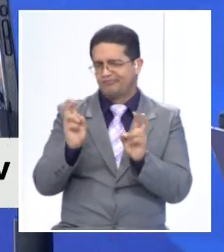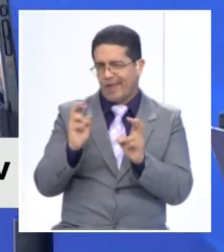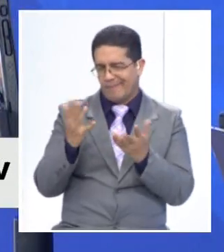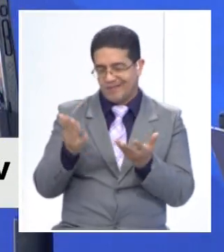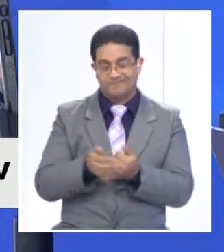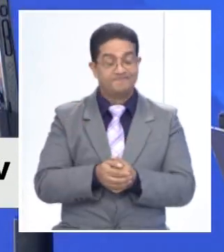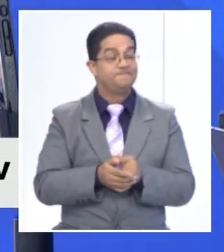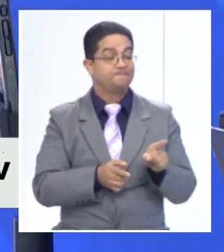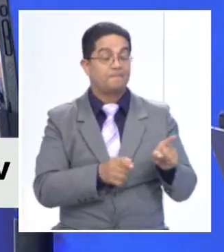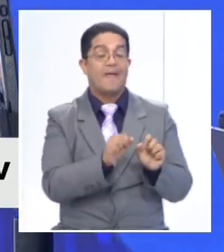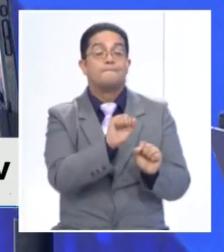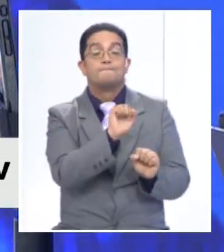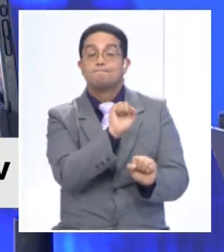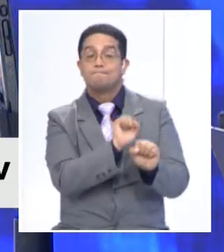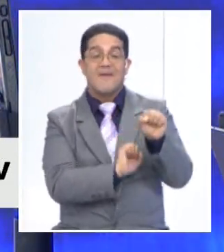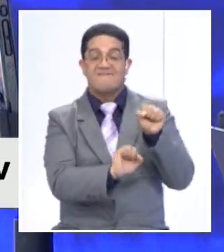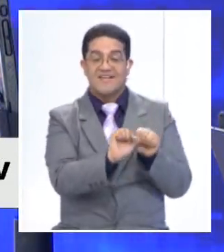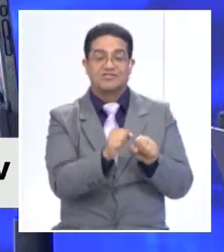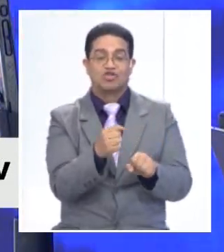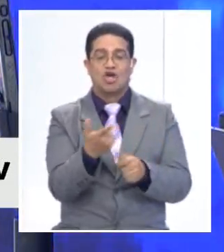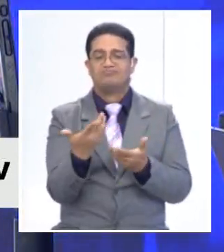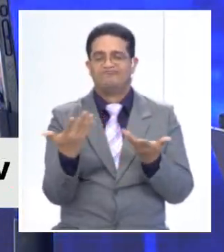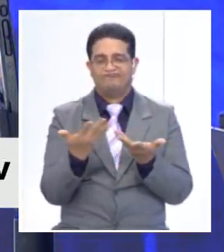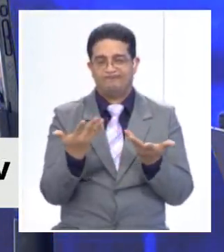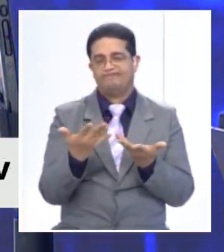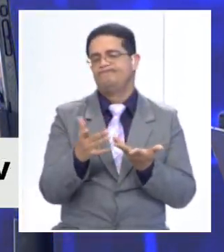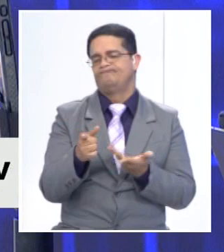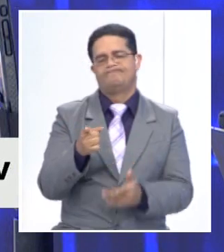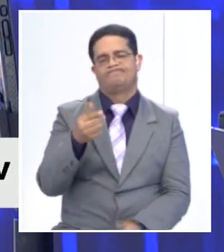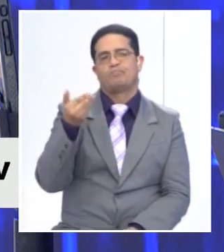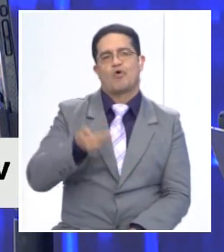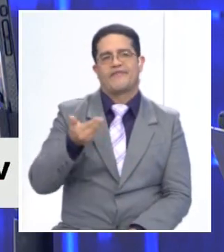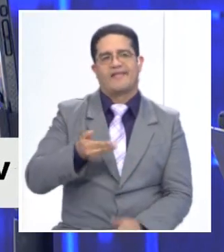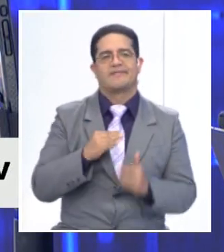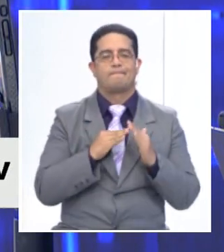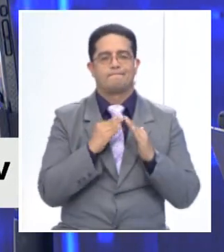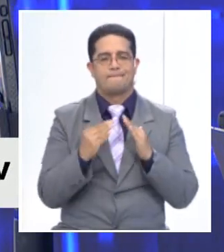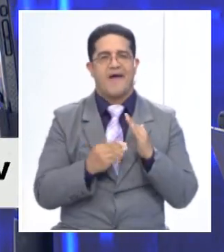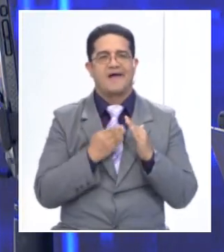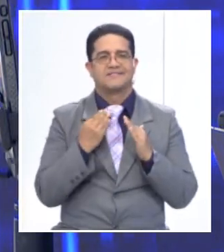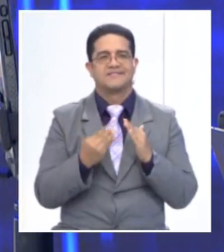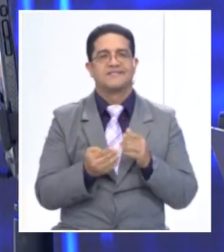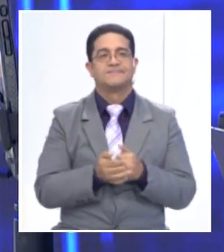Okay. La prevención de la neumonía es básica. Vamos a ir desde